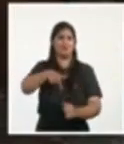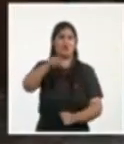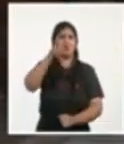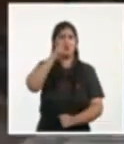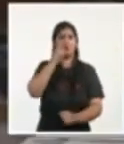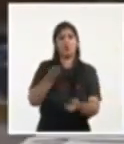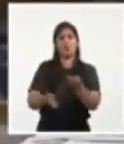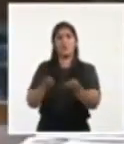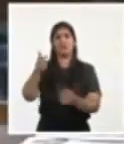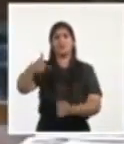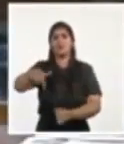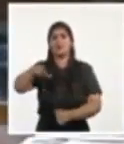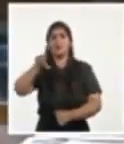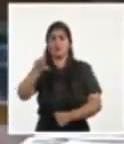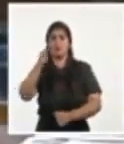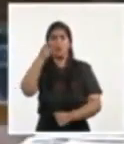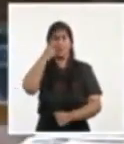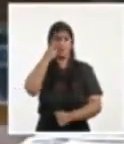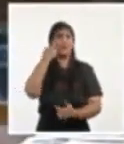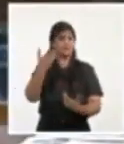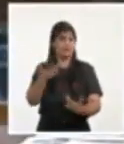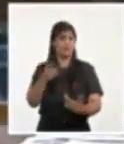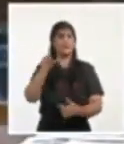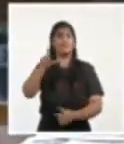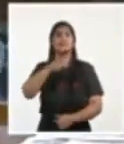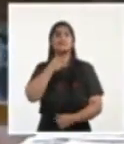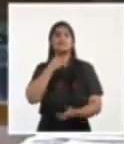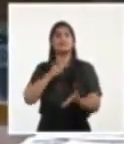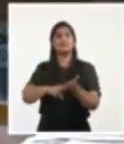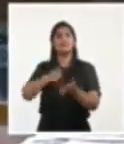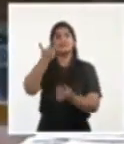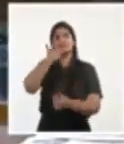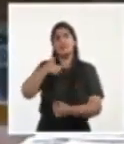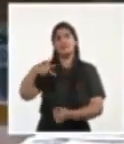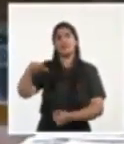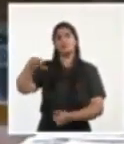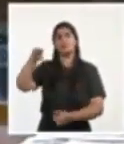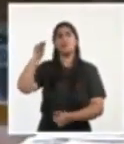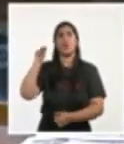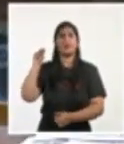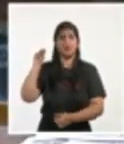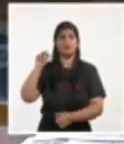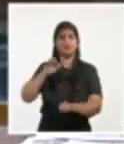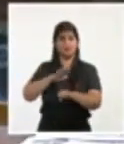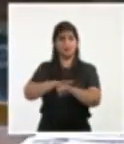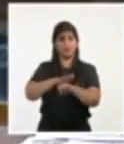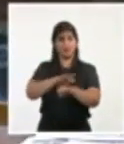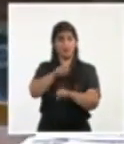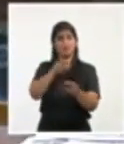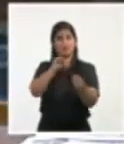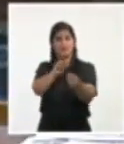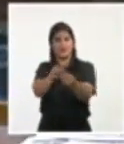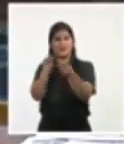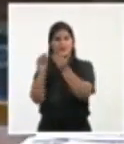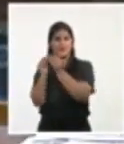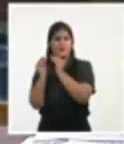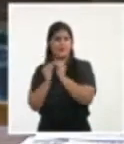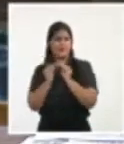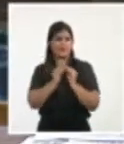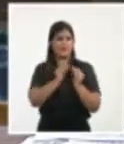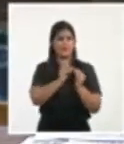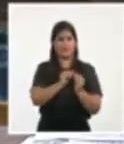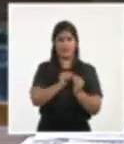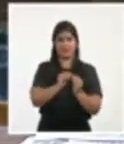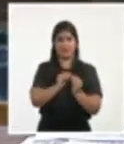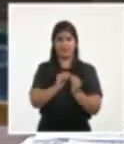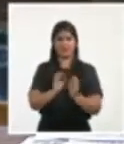momentos la enfermedad. Los casos importados se comportan a la semana con un promedio de 78 al día